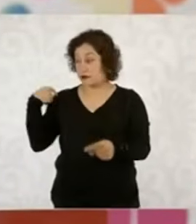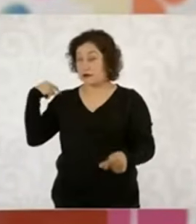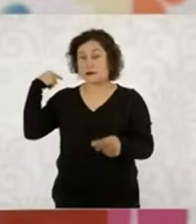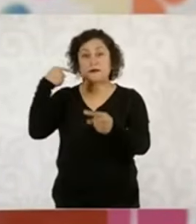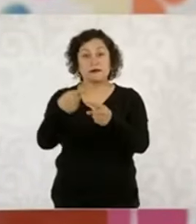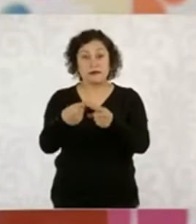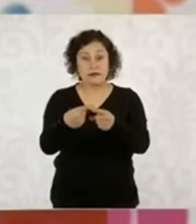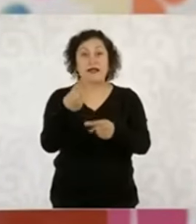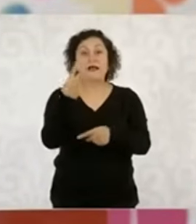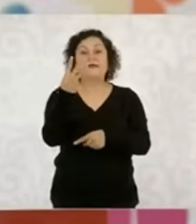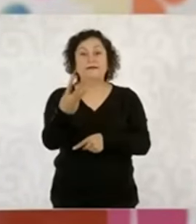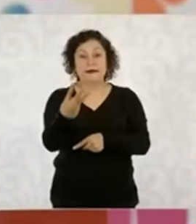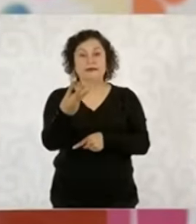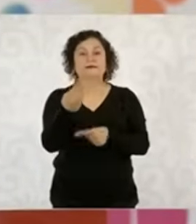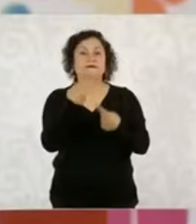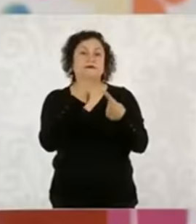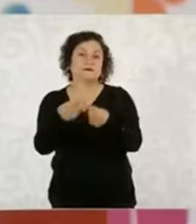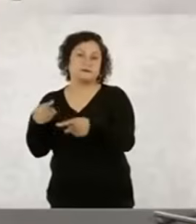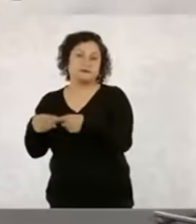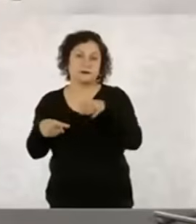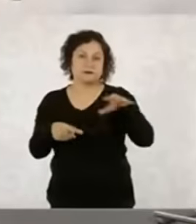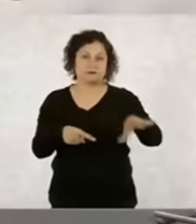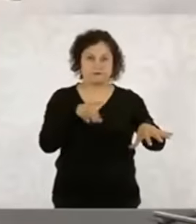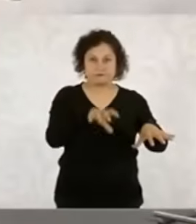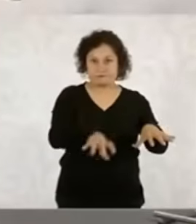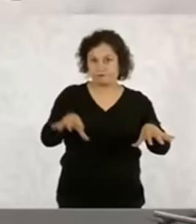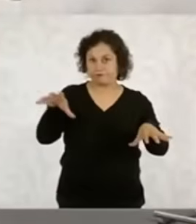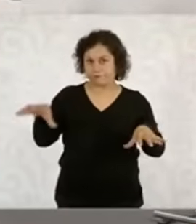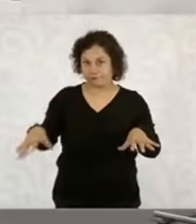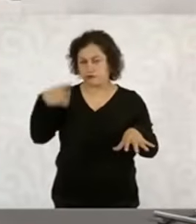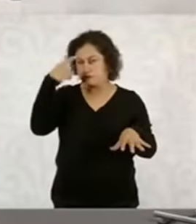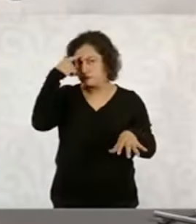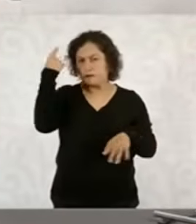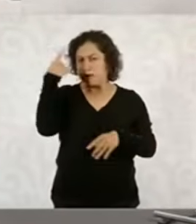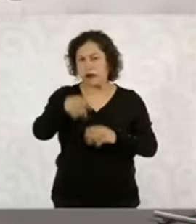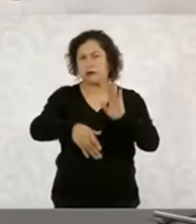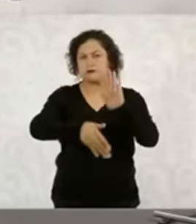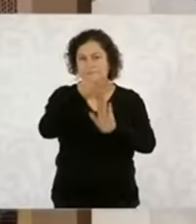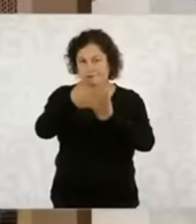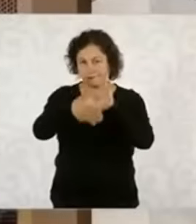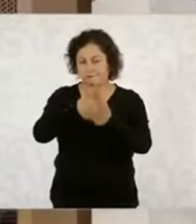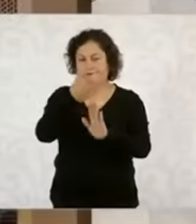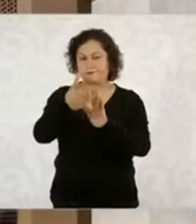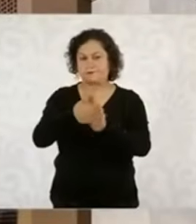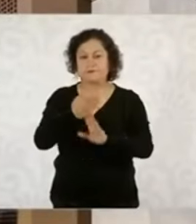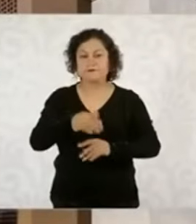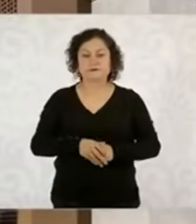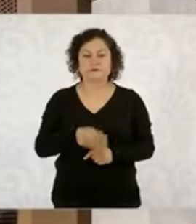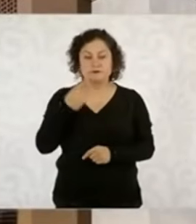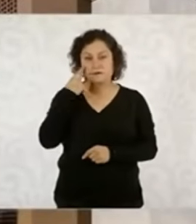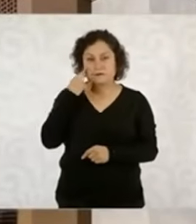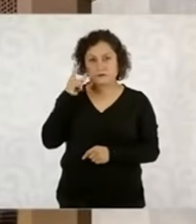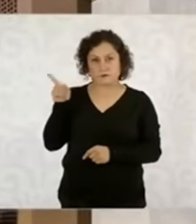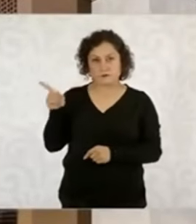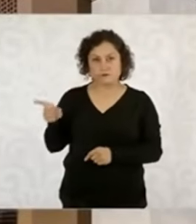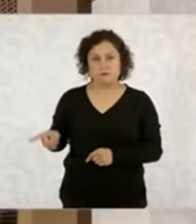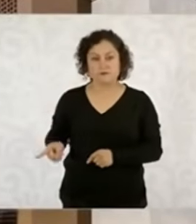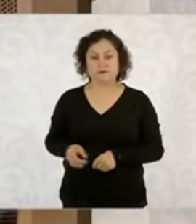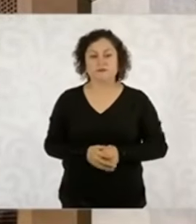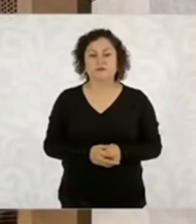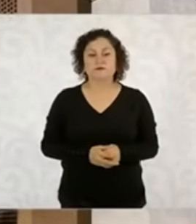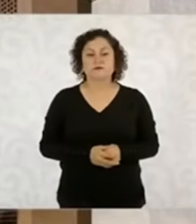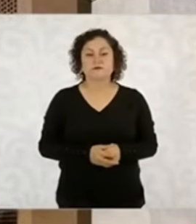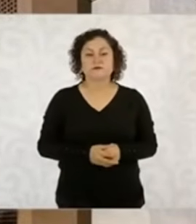paquetes para los trabajos, cómo se va consolidando el programa. El primero son